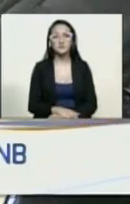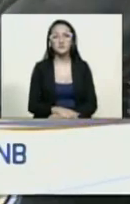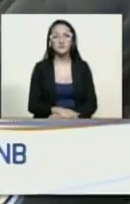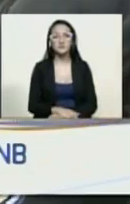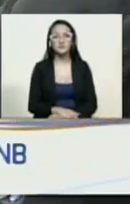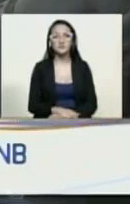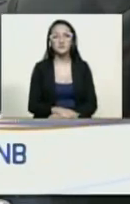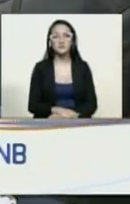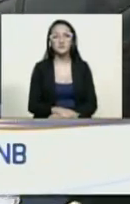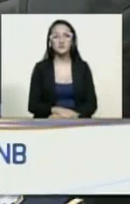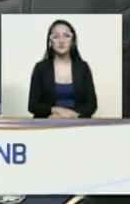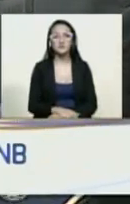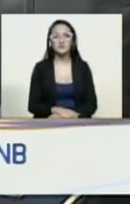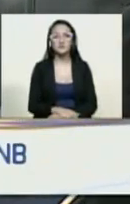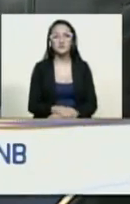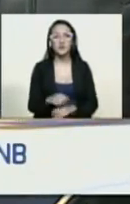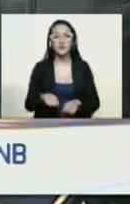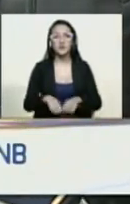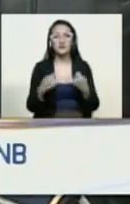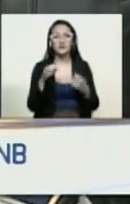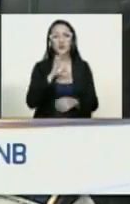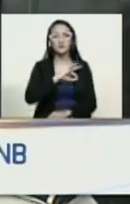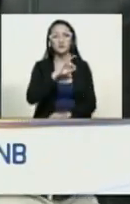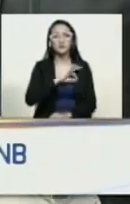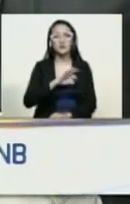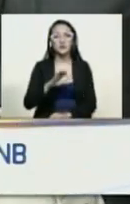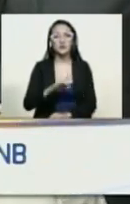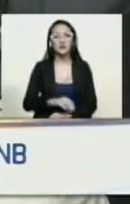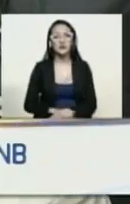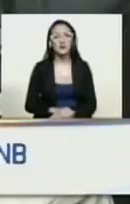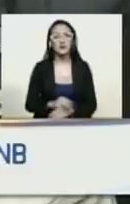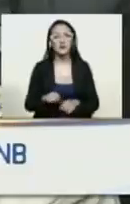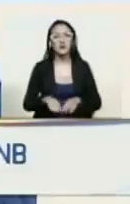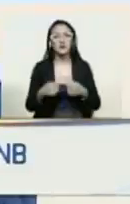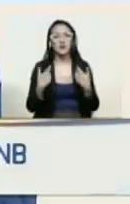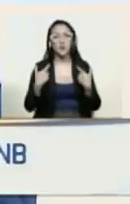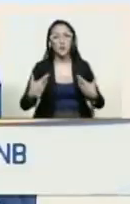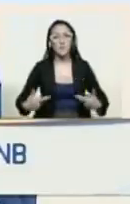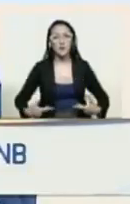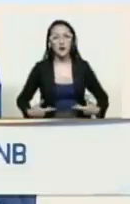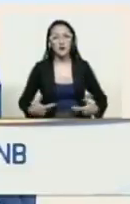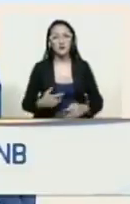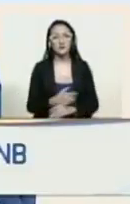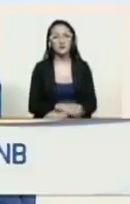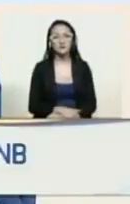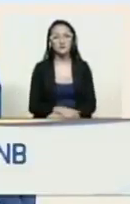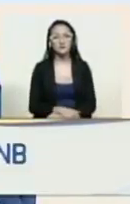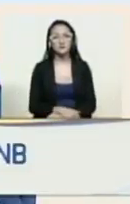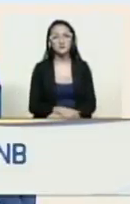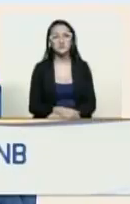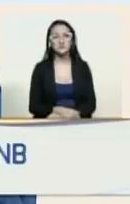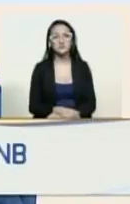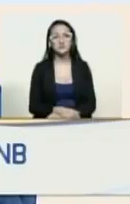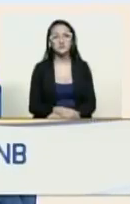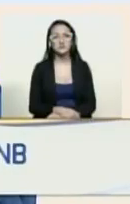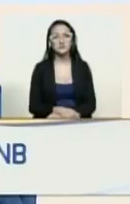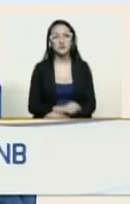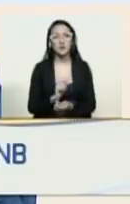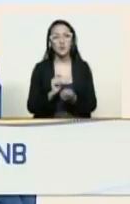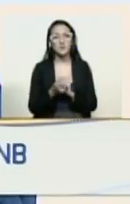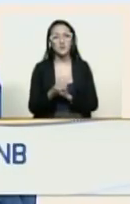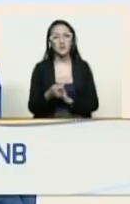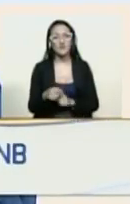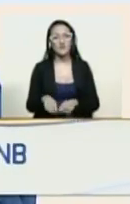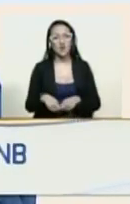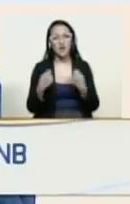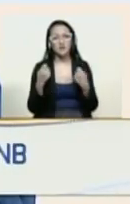que ha enfermado a la sociedad, ha enfermado al ser humano y ha convertido la violencia, la